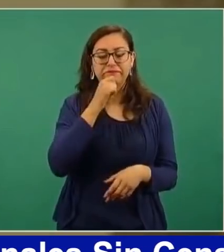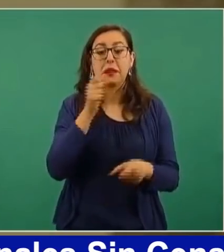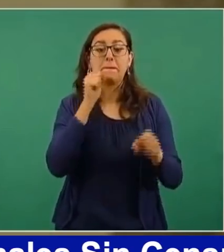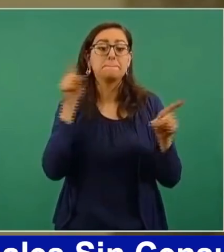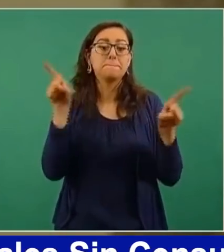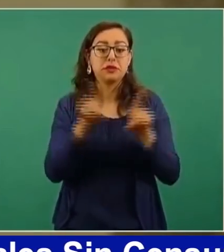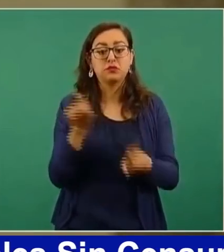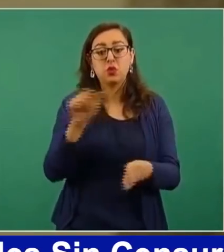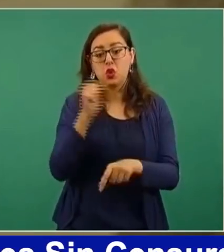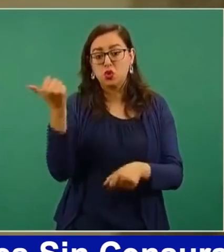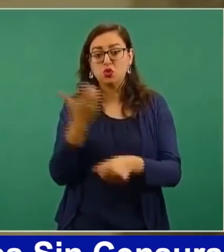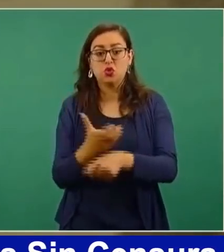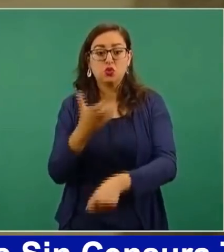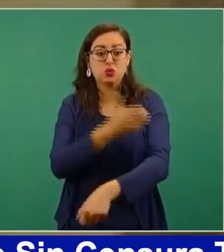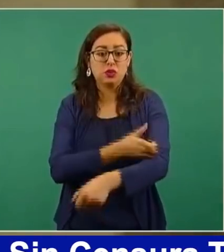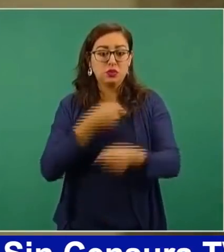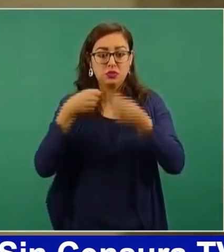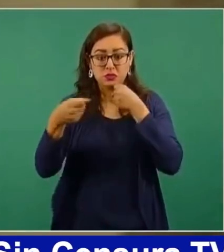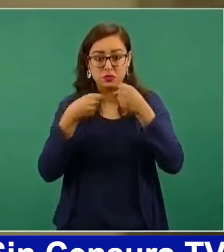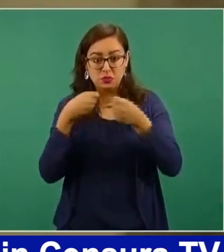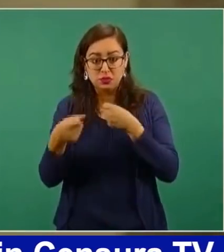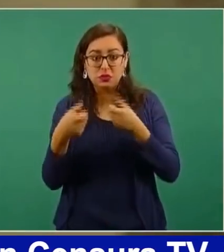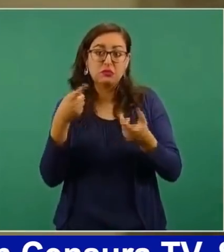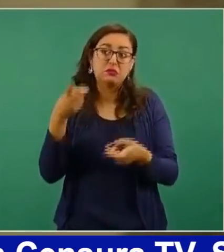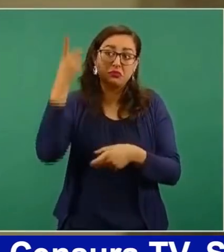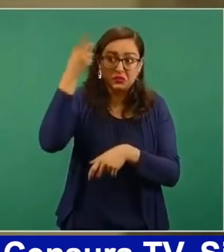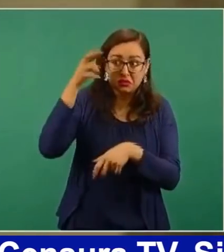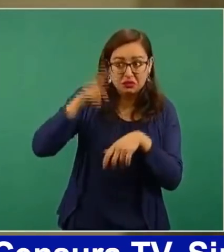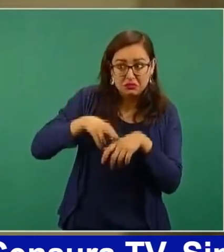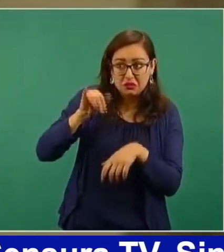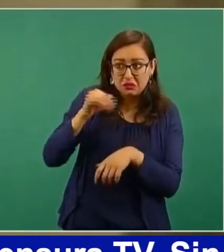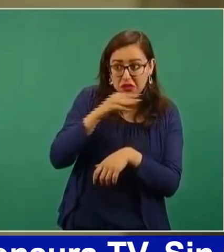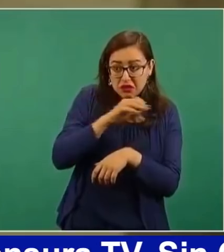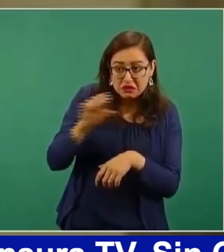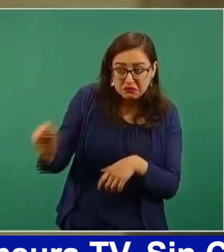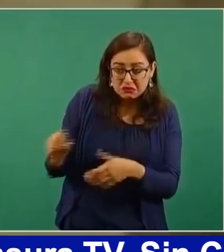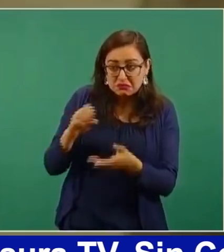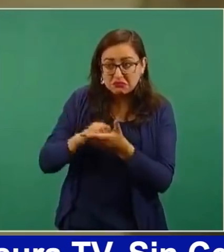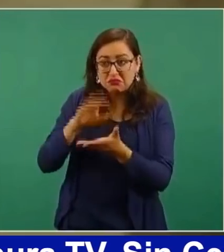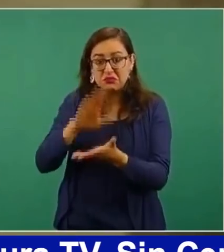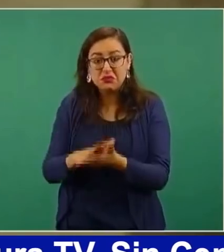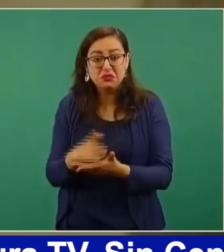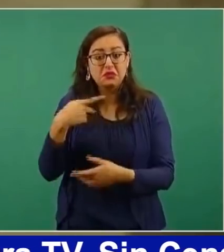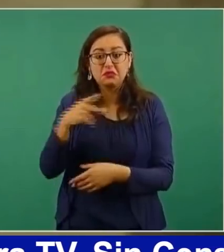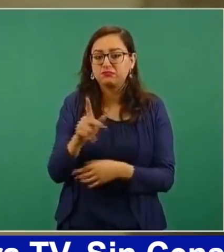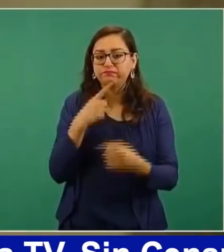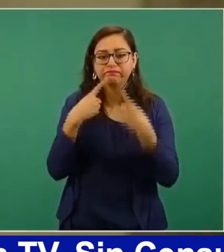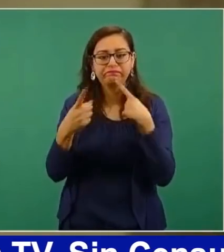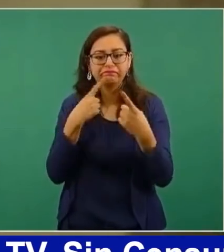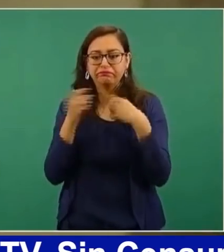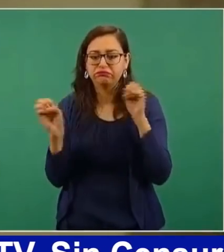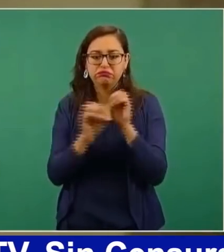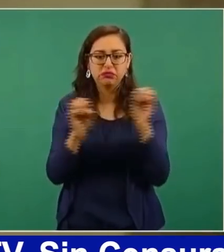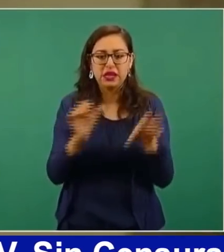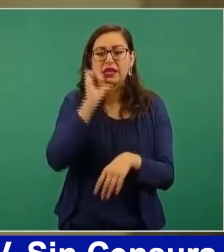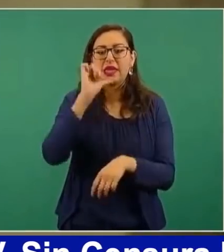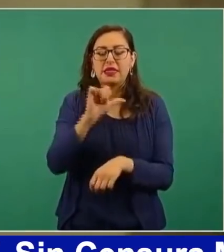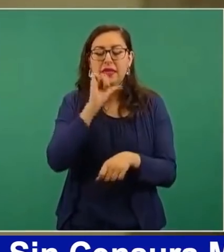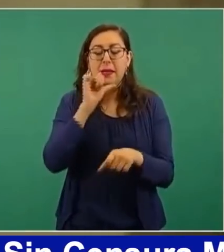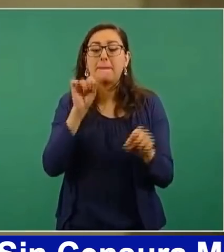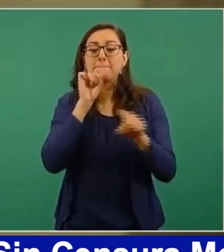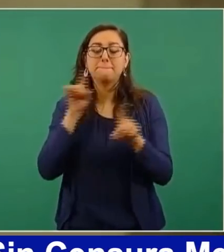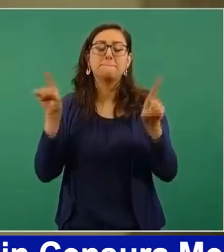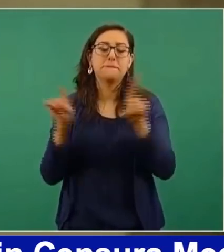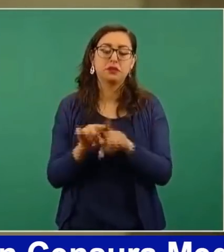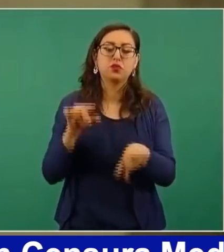que lo había planteado y se le había turnado el director del IMSS, sin embargo no quedó en nada, así como médicos y enfermeras del